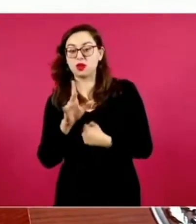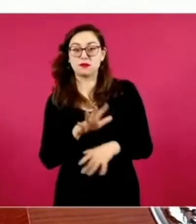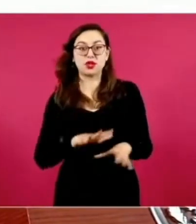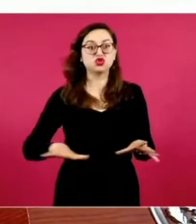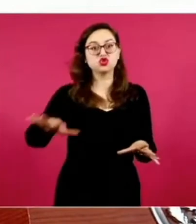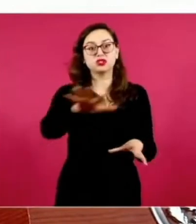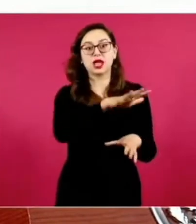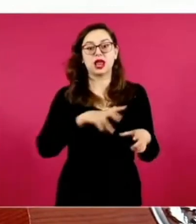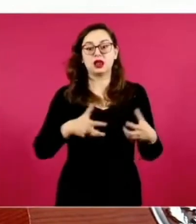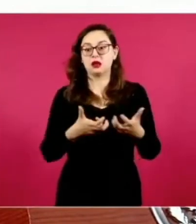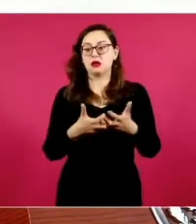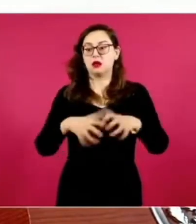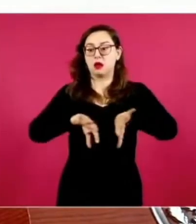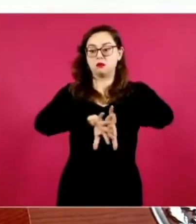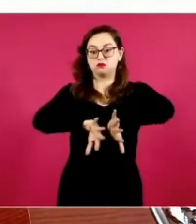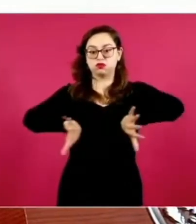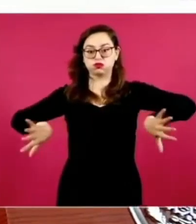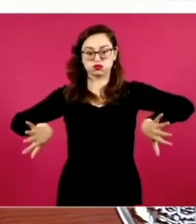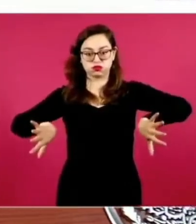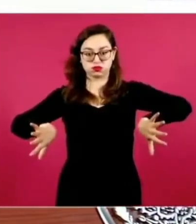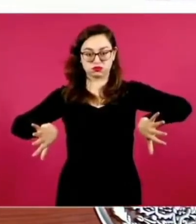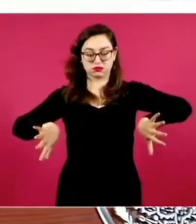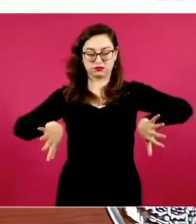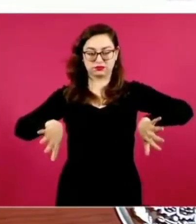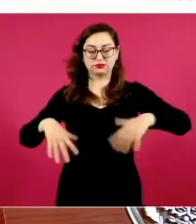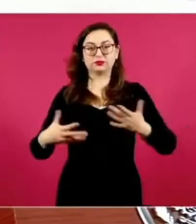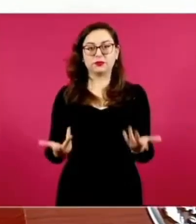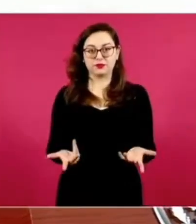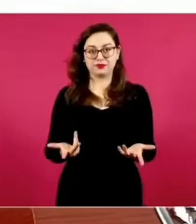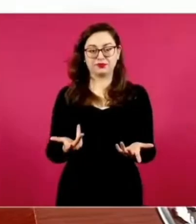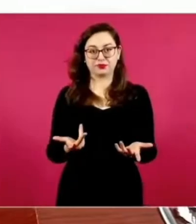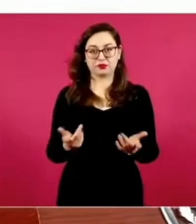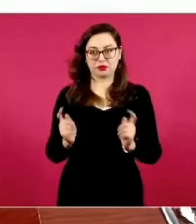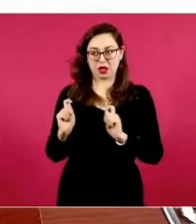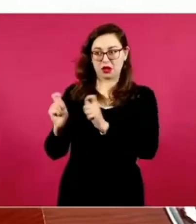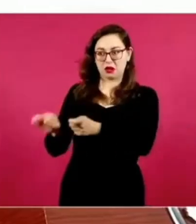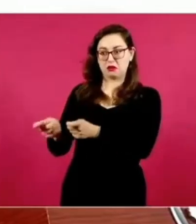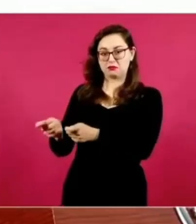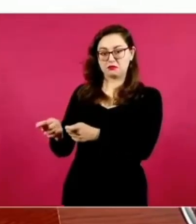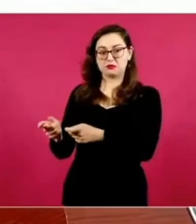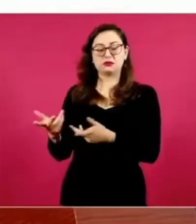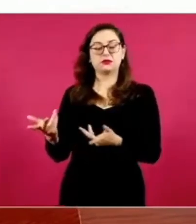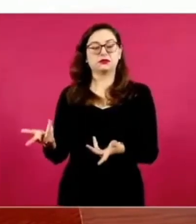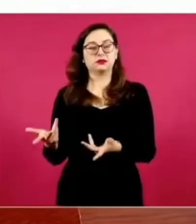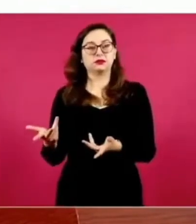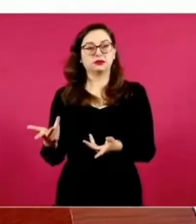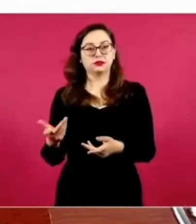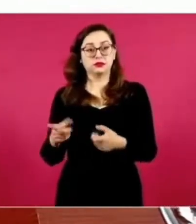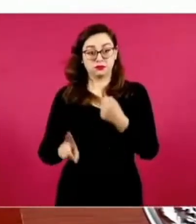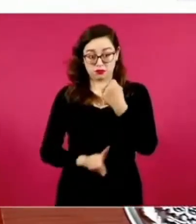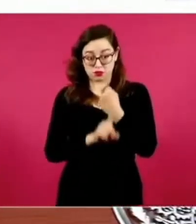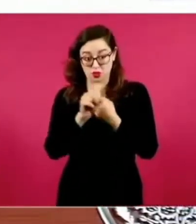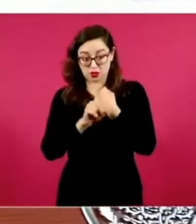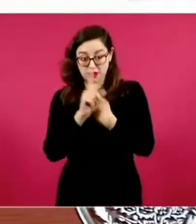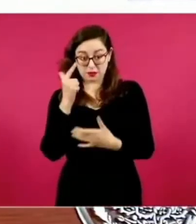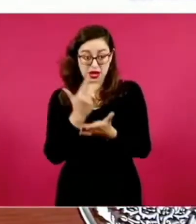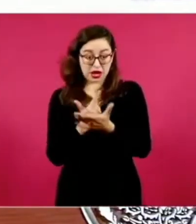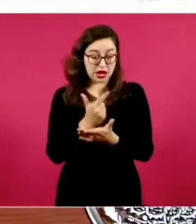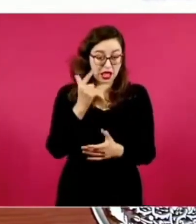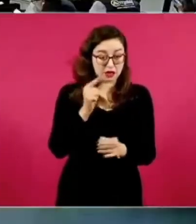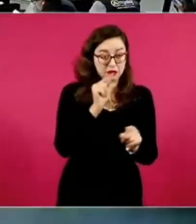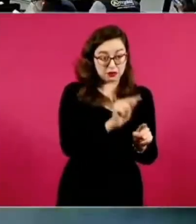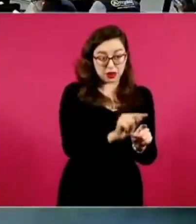social o la esencia de los problemas sociales, para que volteáramos a ver